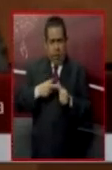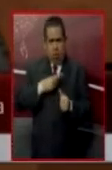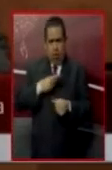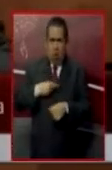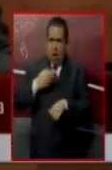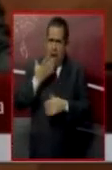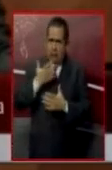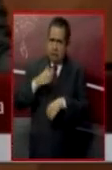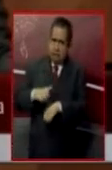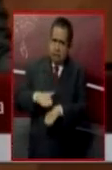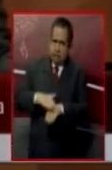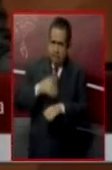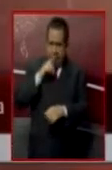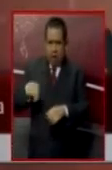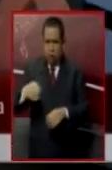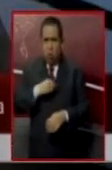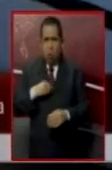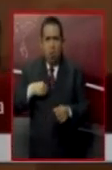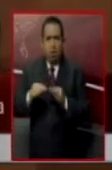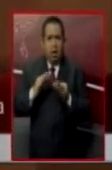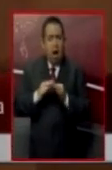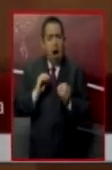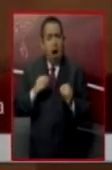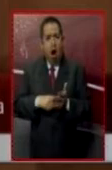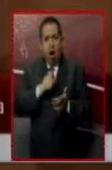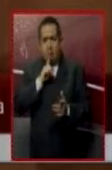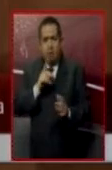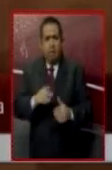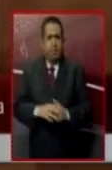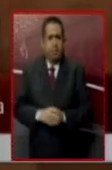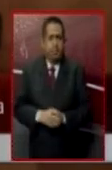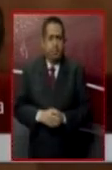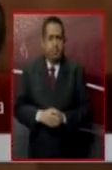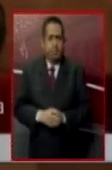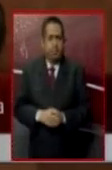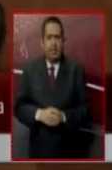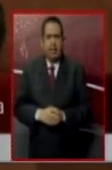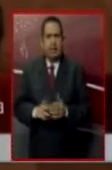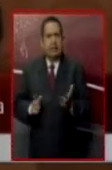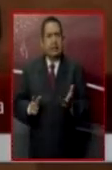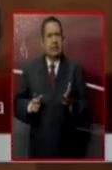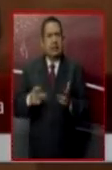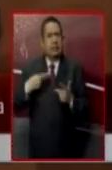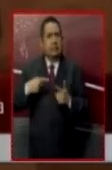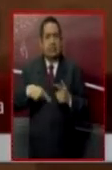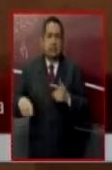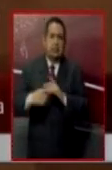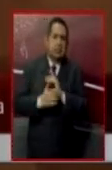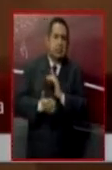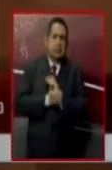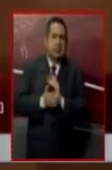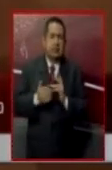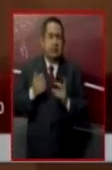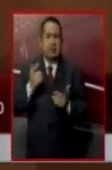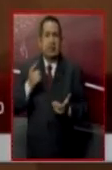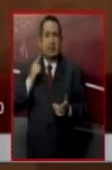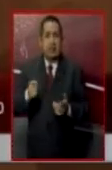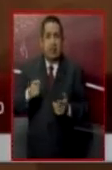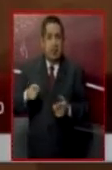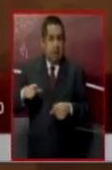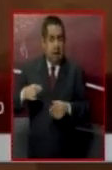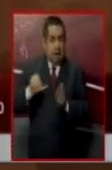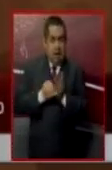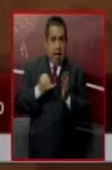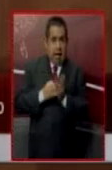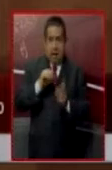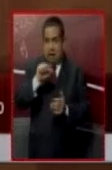sus obligaciones fiscales. Toma en cuenta una demanda legítima de la ciudadanía, en el sentido de que el régimen